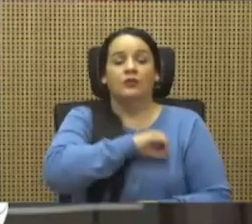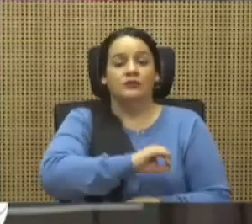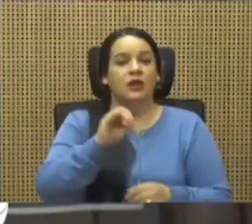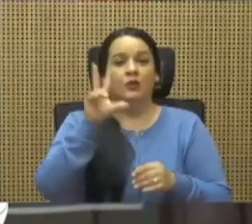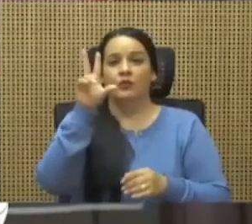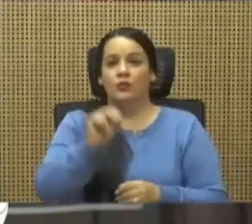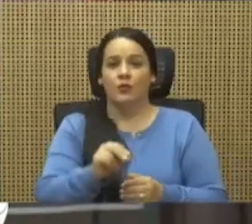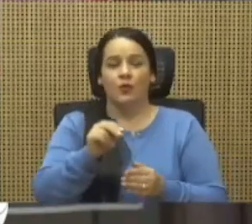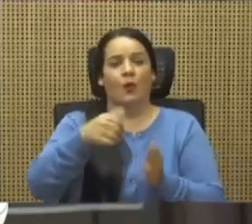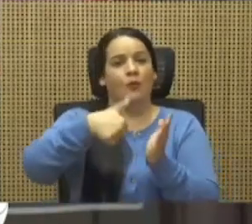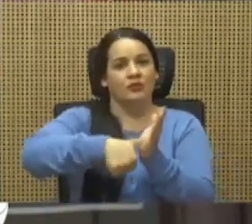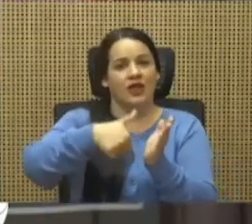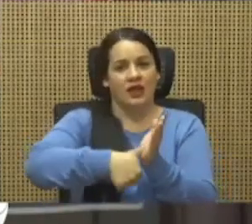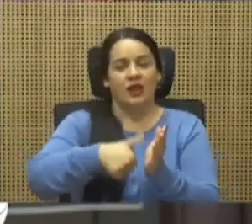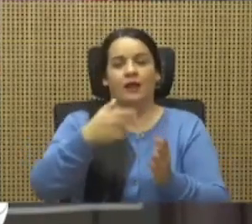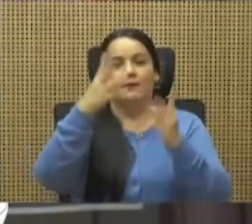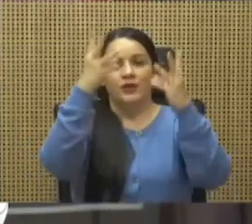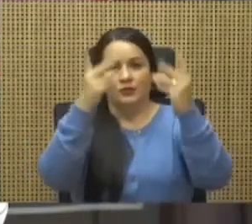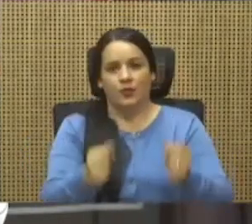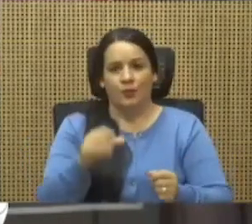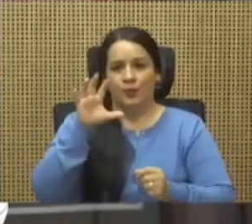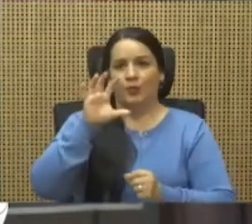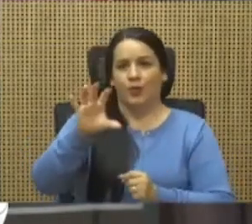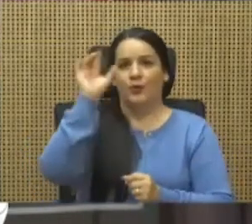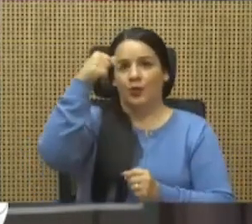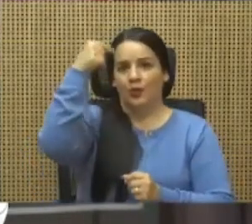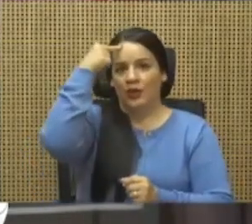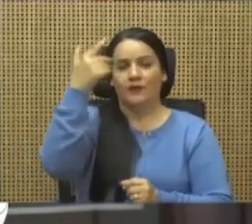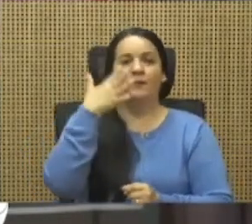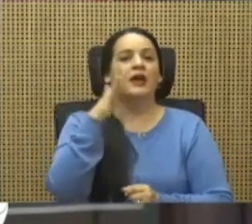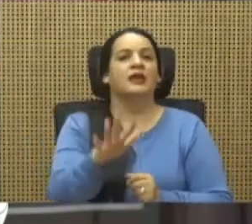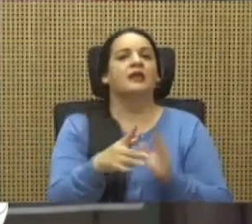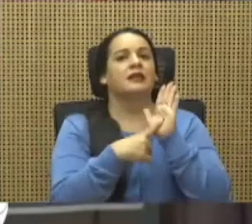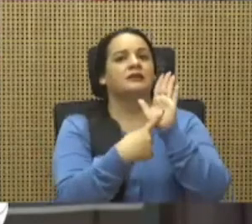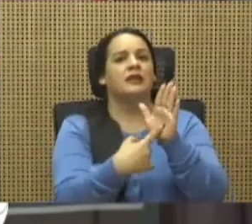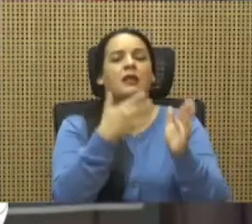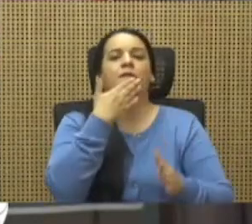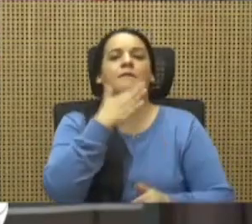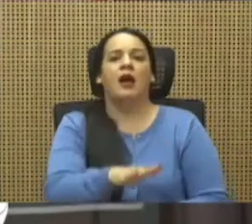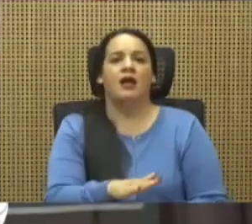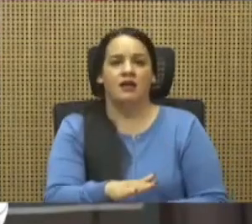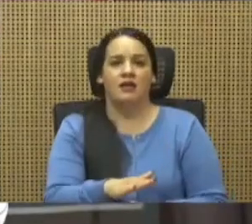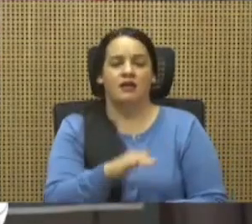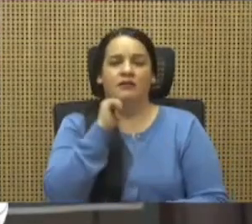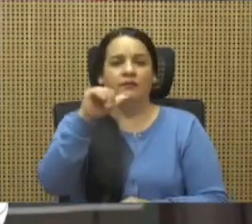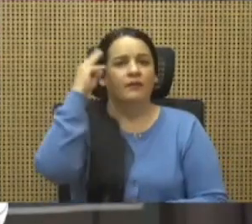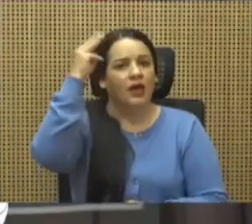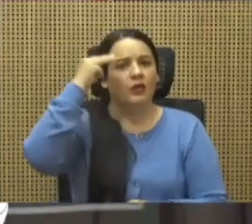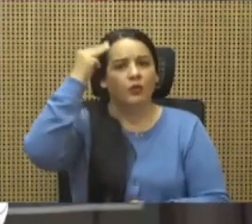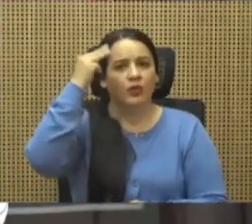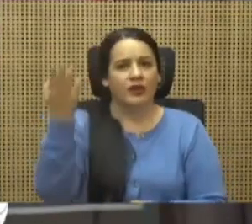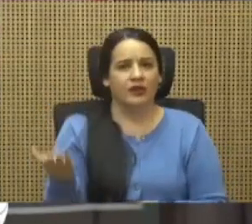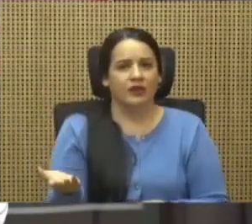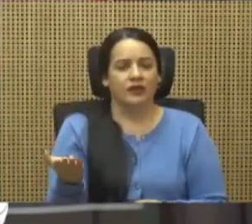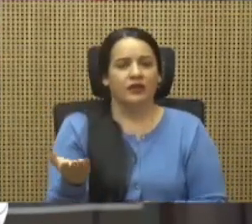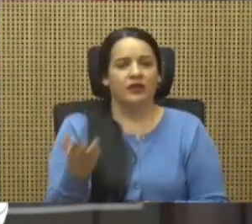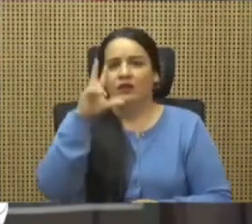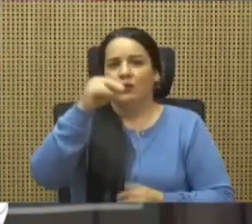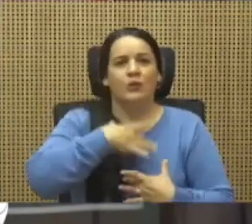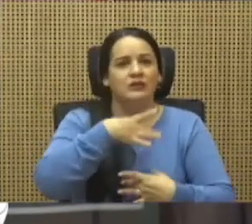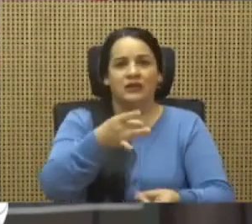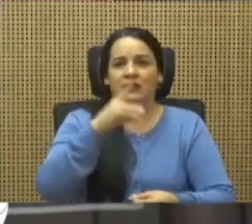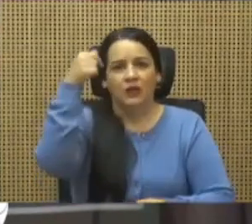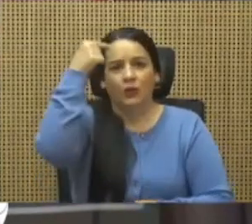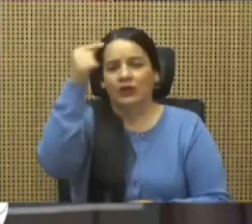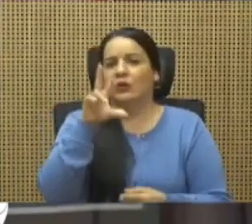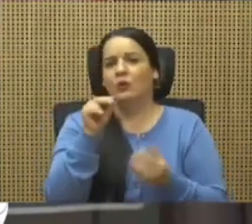el presupuesto para su propio gobierno me parece una mala señal, una señal de inmadurez. Una señal de que no les interesa